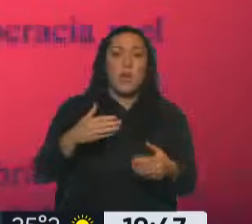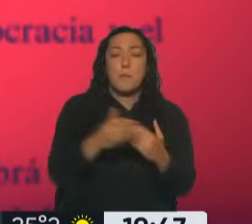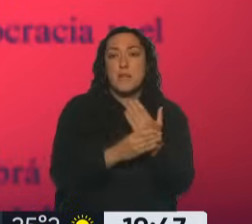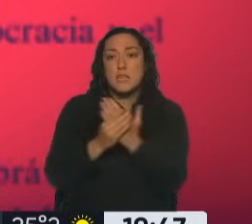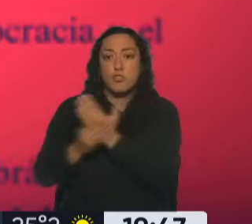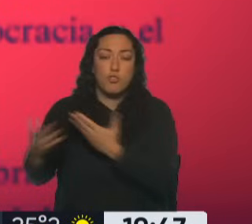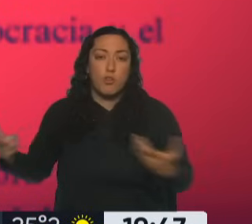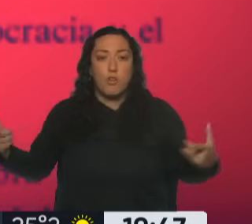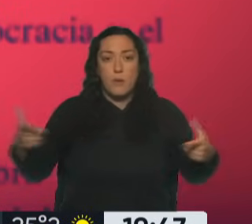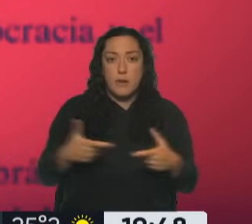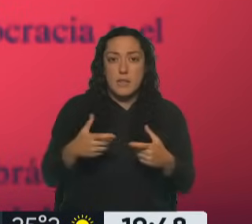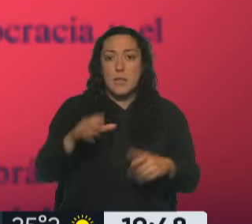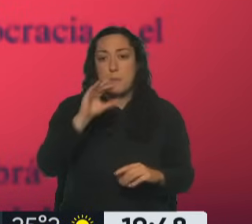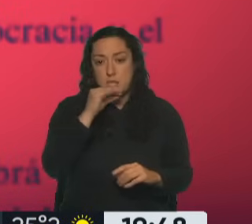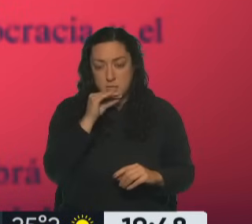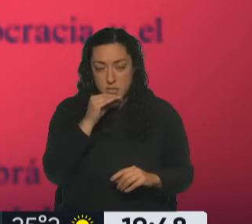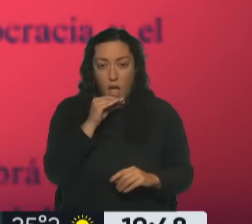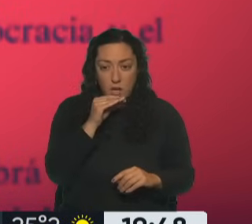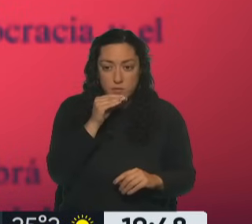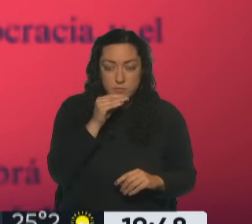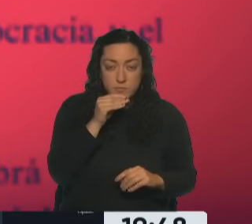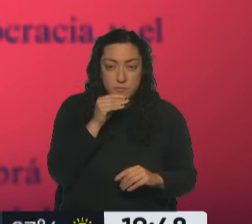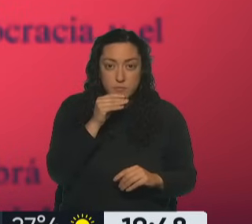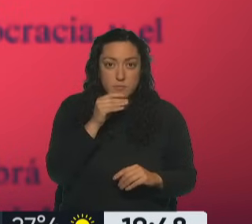ministro Massa. Y en el